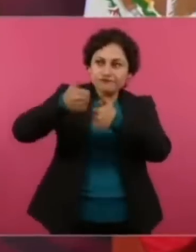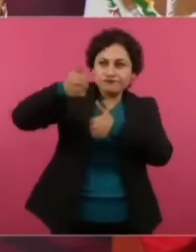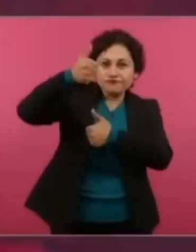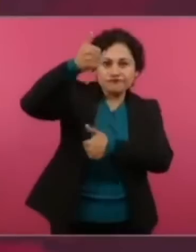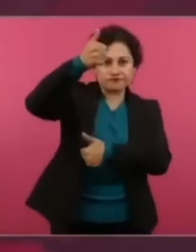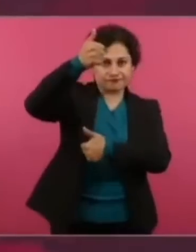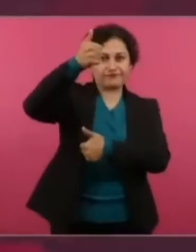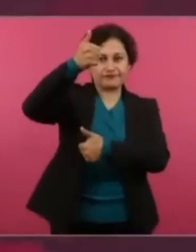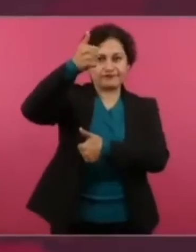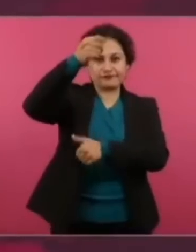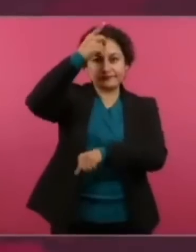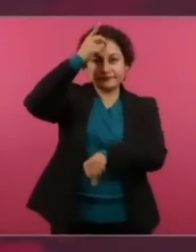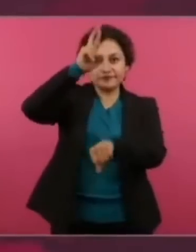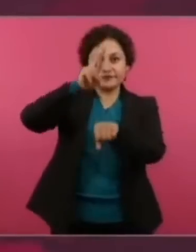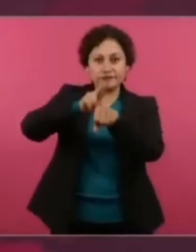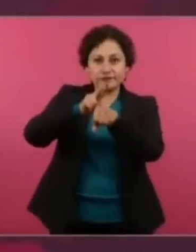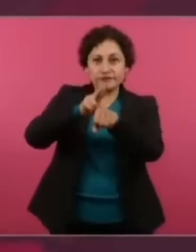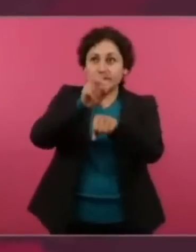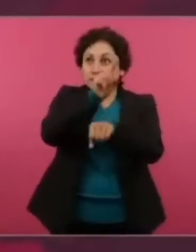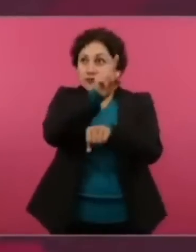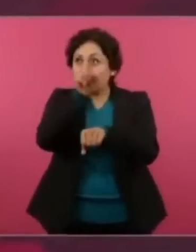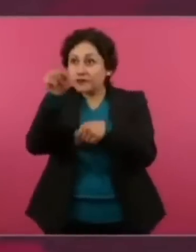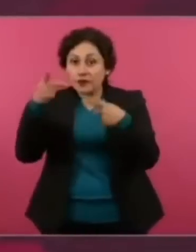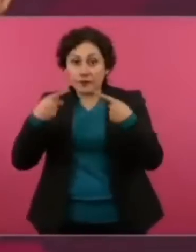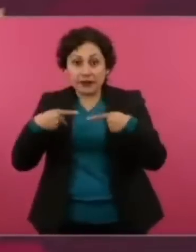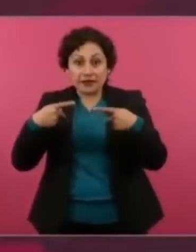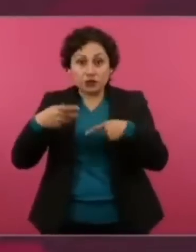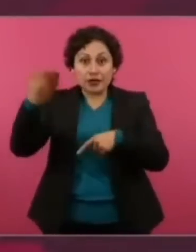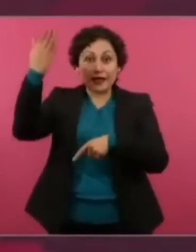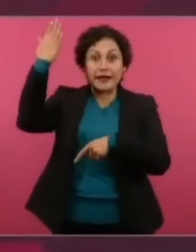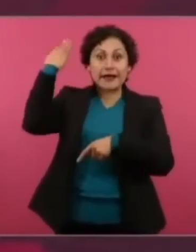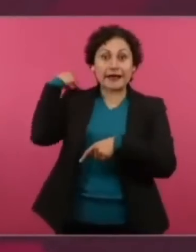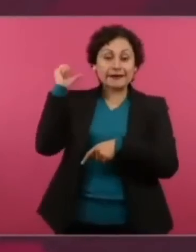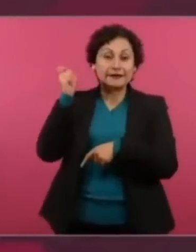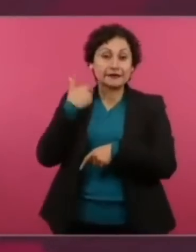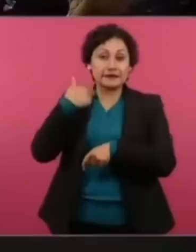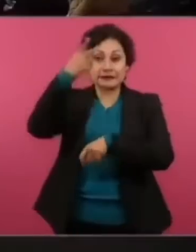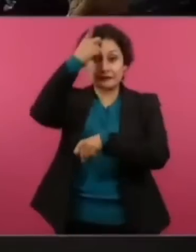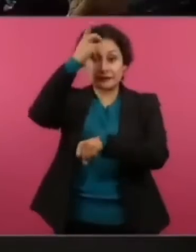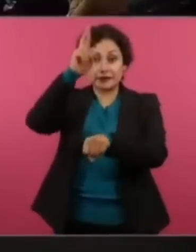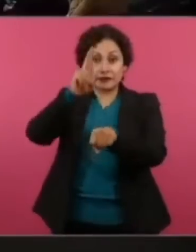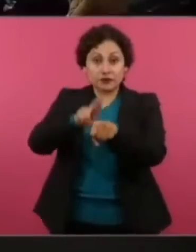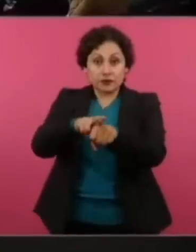están en contra de nosotros. O sea, ¿cómo no van a estar en contra de nosotros?